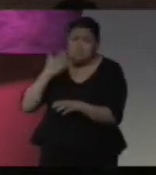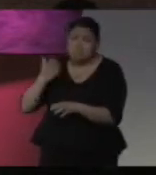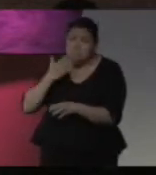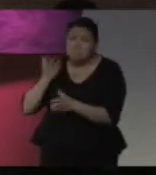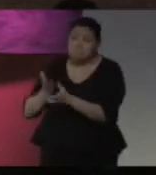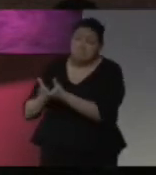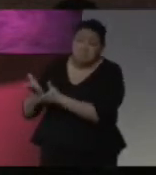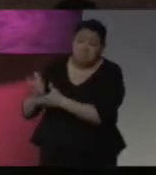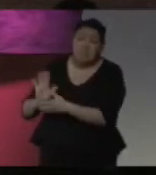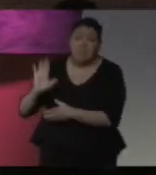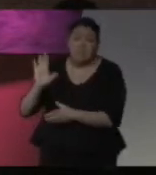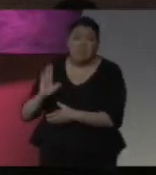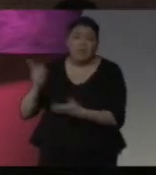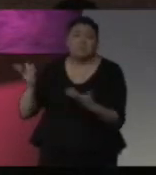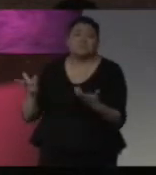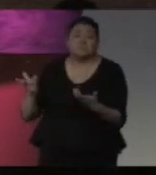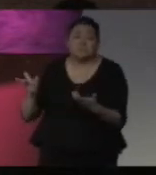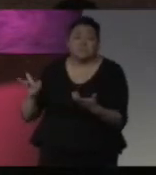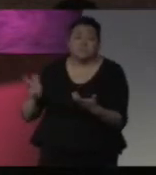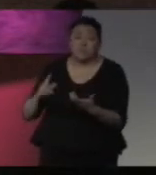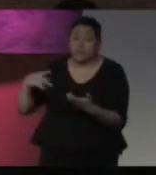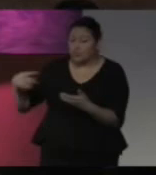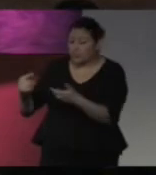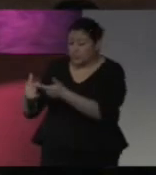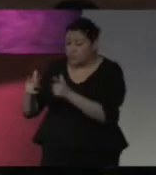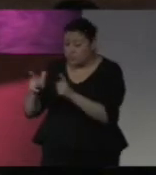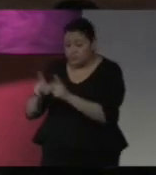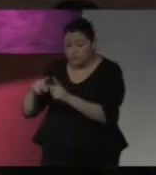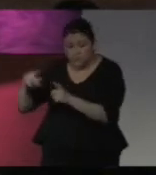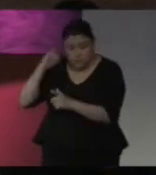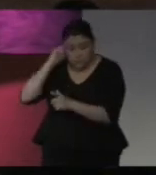a, pues a lo mejor vulnerar su misma